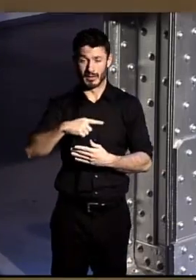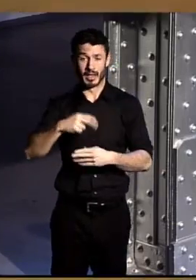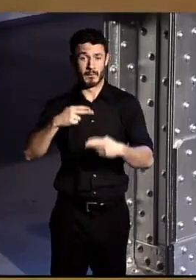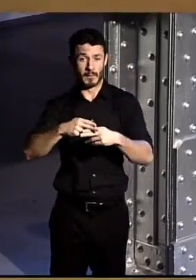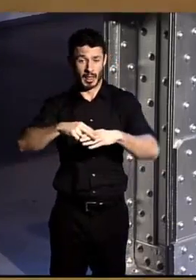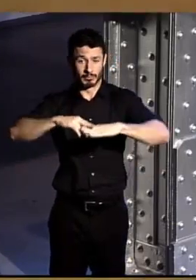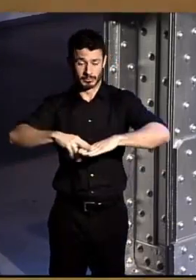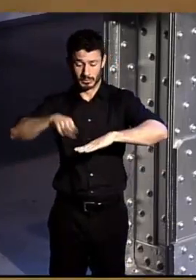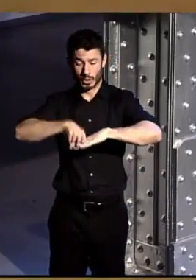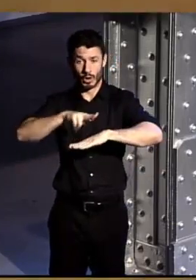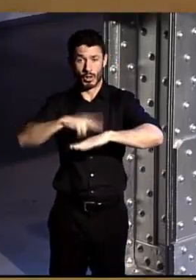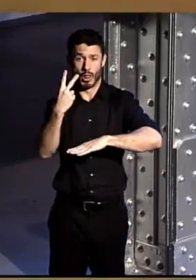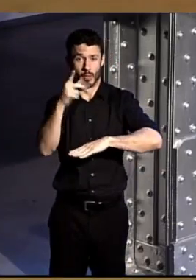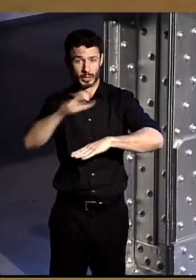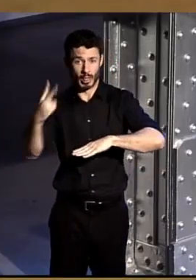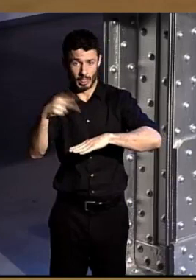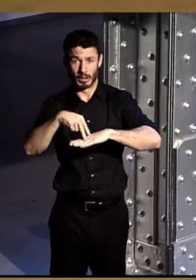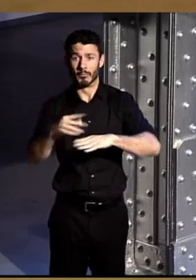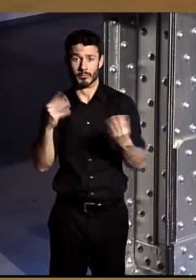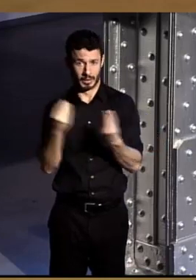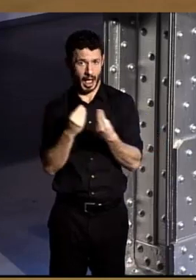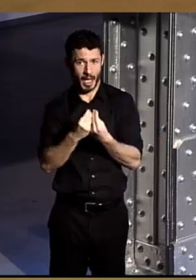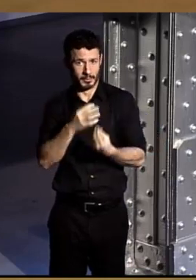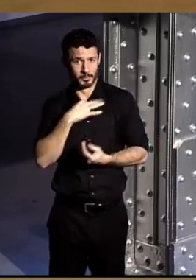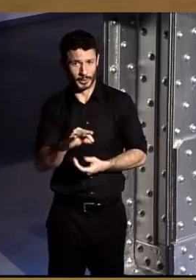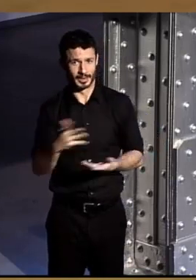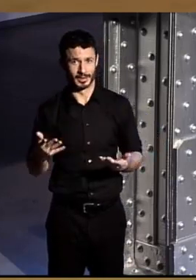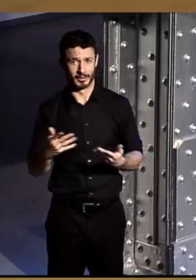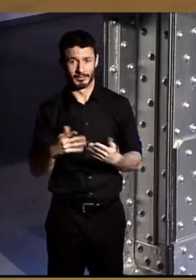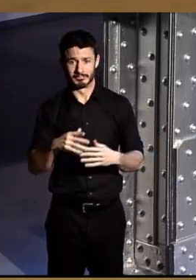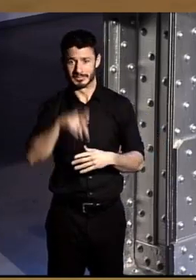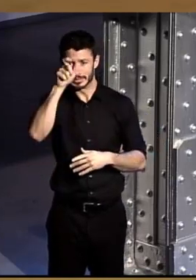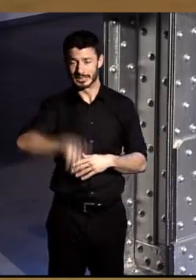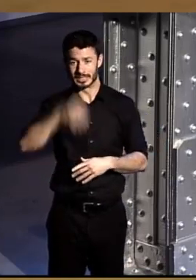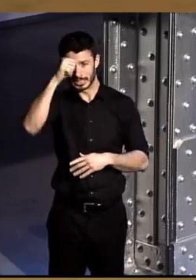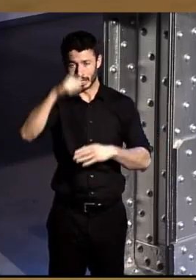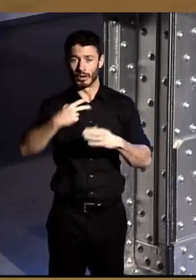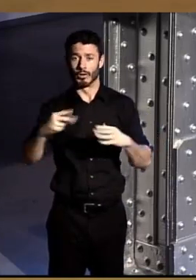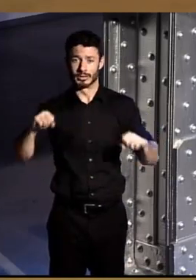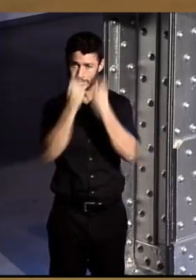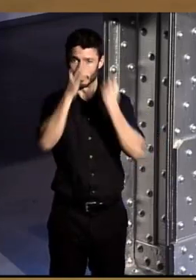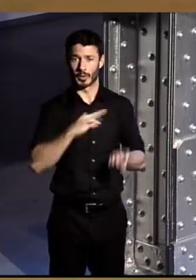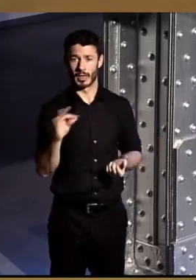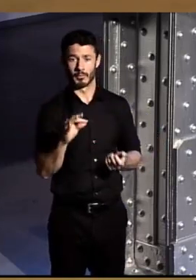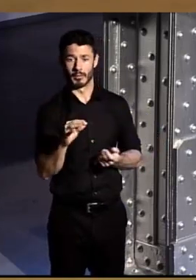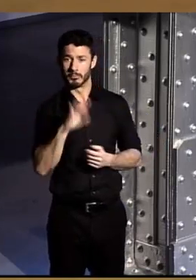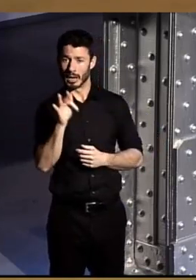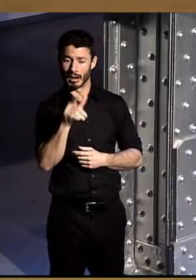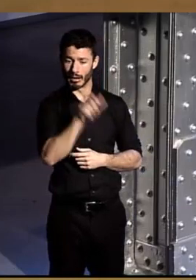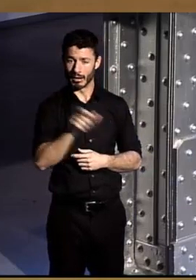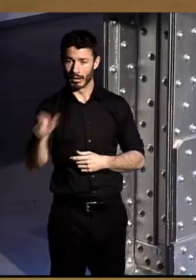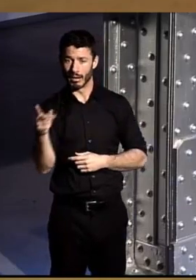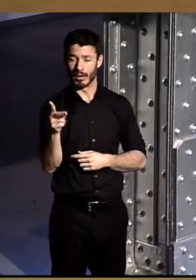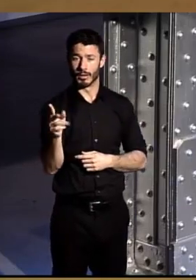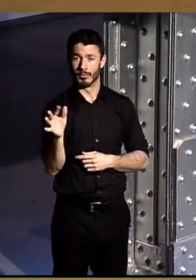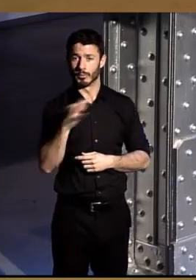se ahoga uno. Es que se mueren por no calcular, pero qué cosa. No, y hablando de heroínas, ella podía haberse turnado con él hasta que llegasen, pero ella no pone el pie en